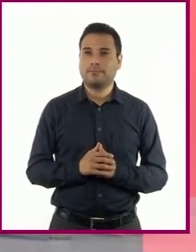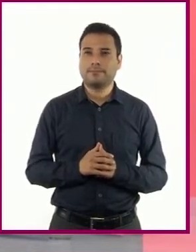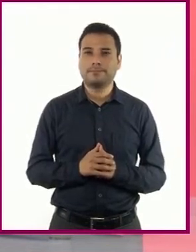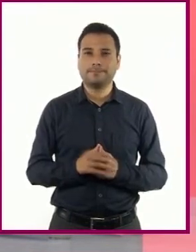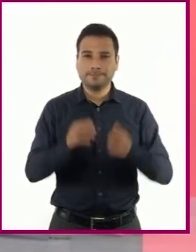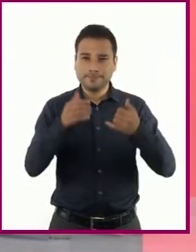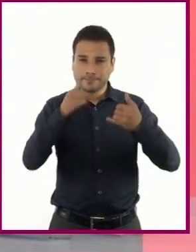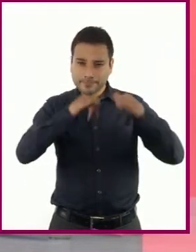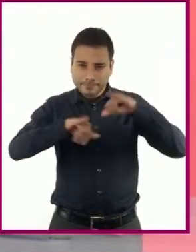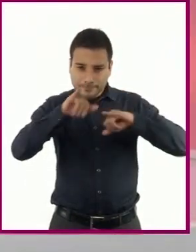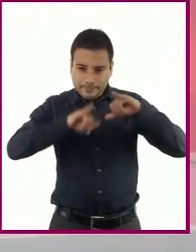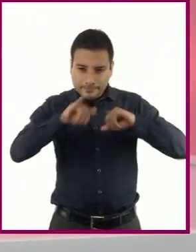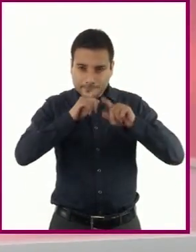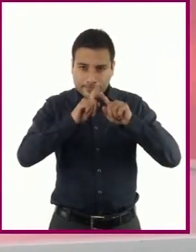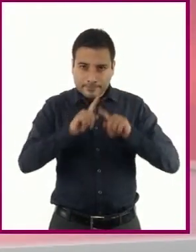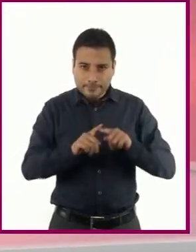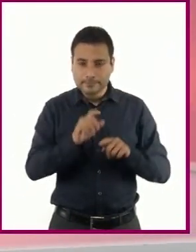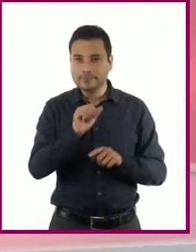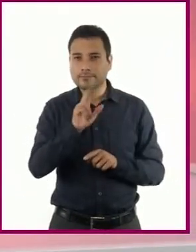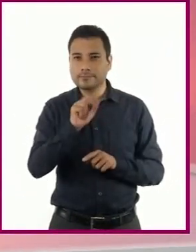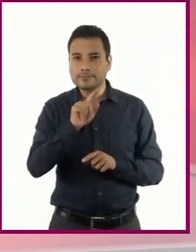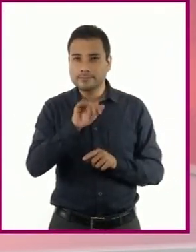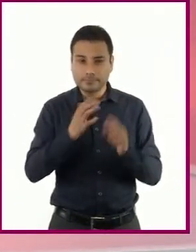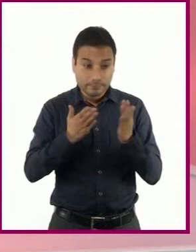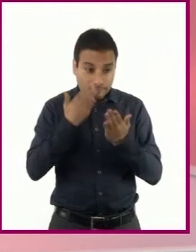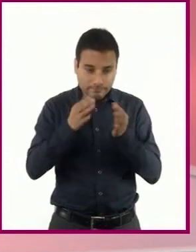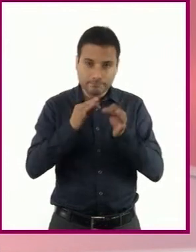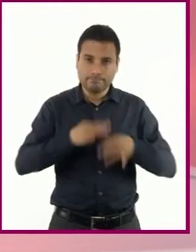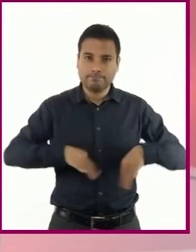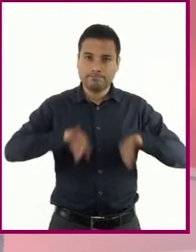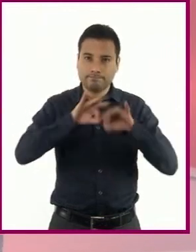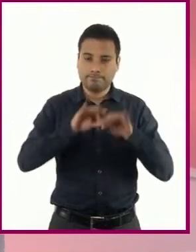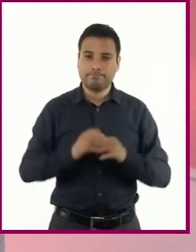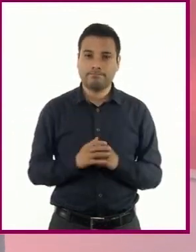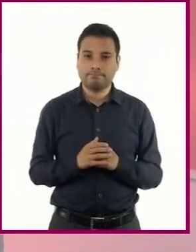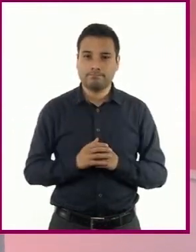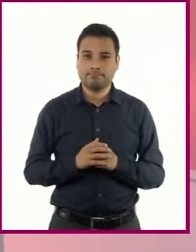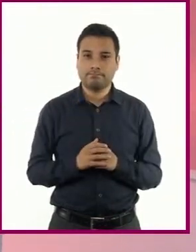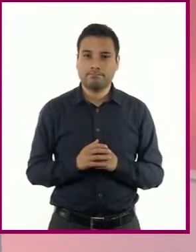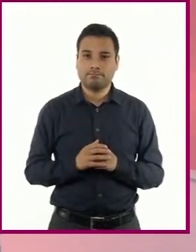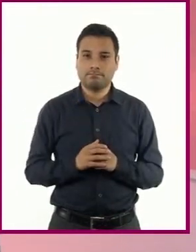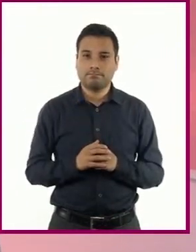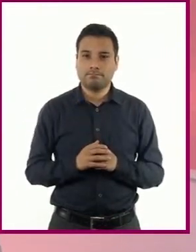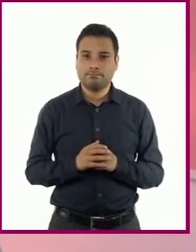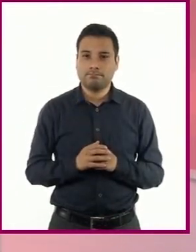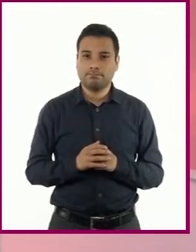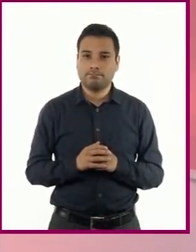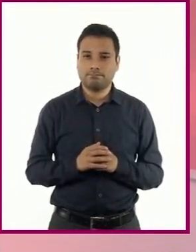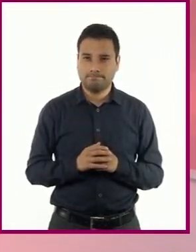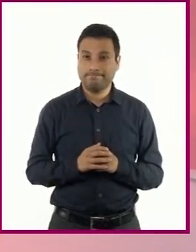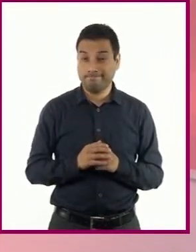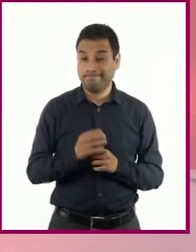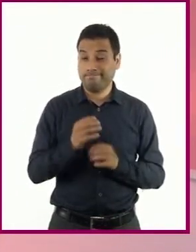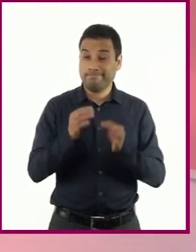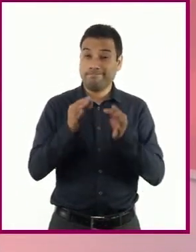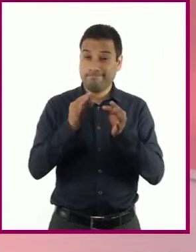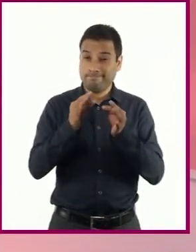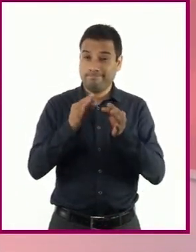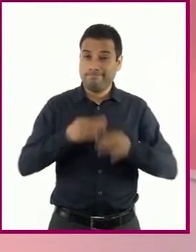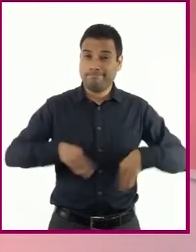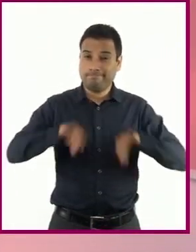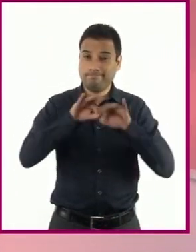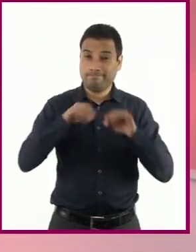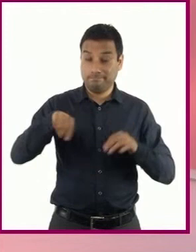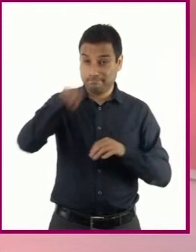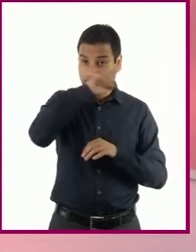de cantidad de sustancia? Una vez más, determinante. Y esto podría parecer obvio, pero no lo